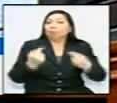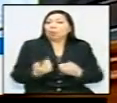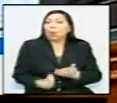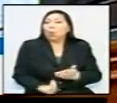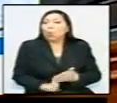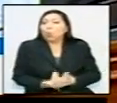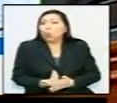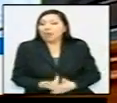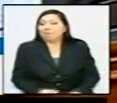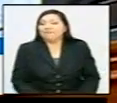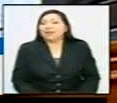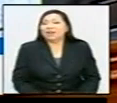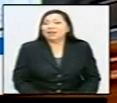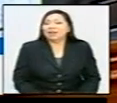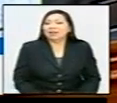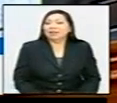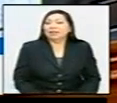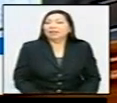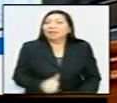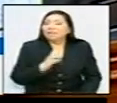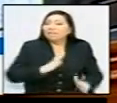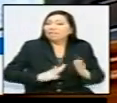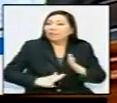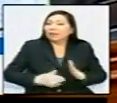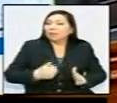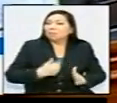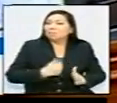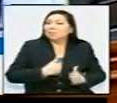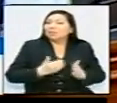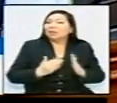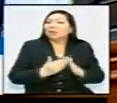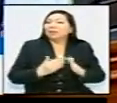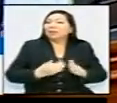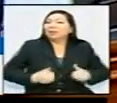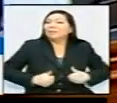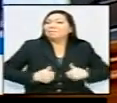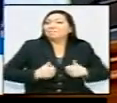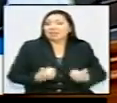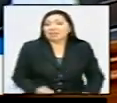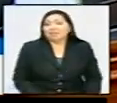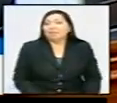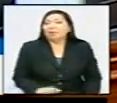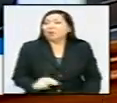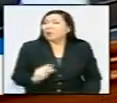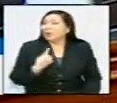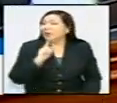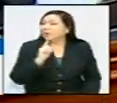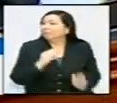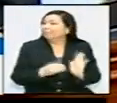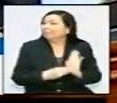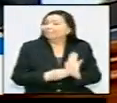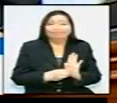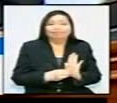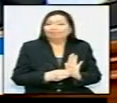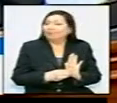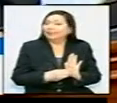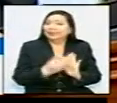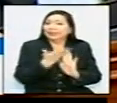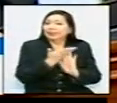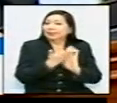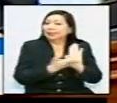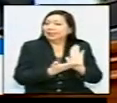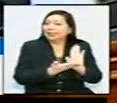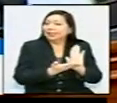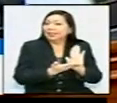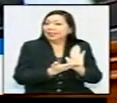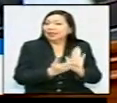nuevo referido a la falsedad de mi residencia, imputación que no ha sido propuesta en la lista de